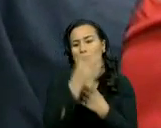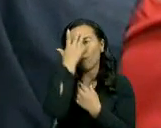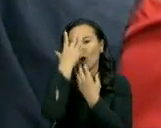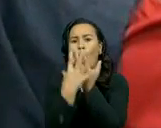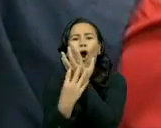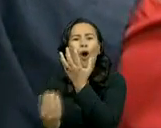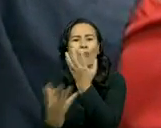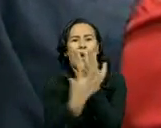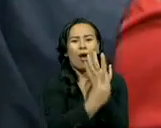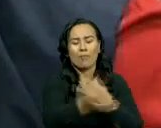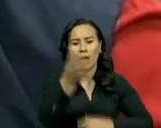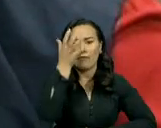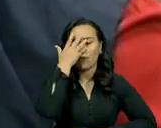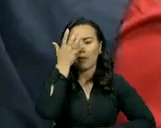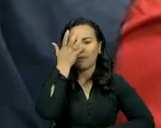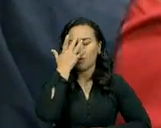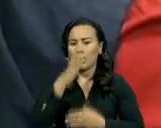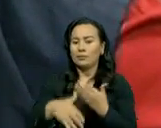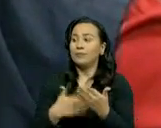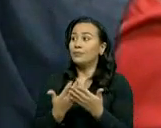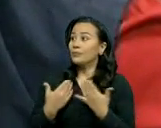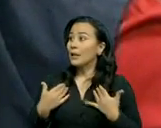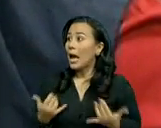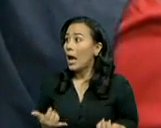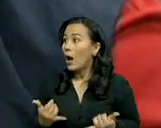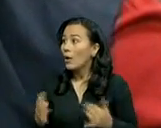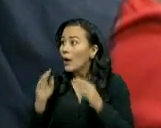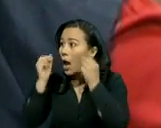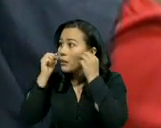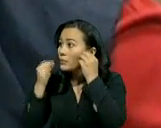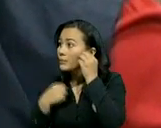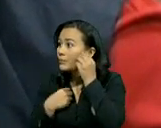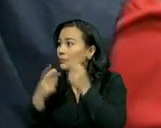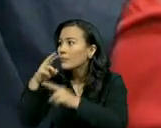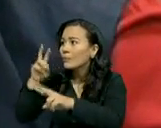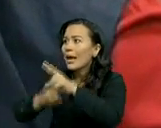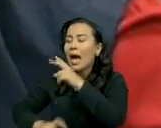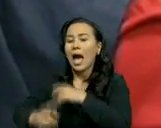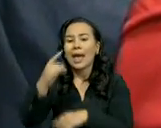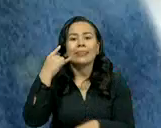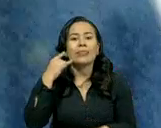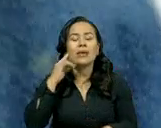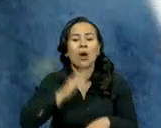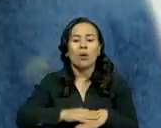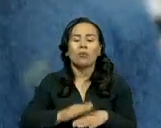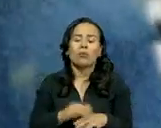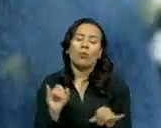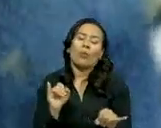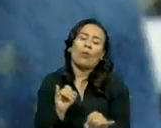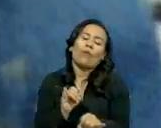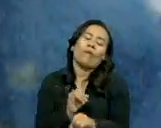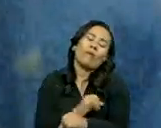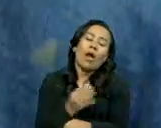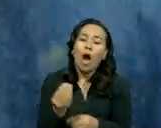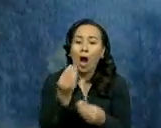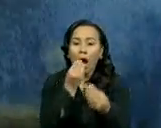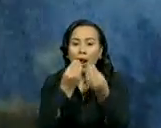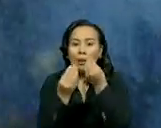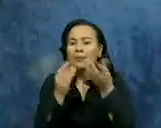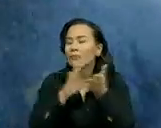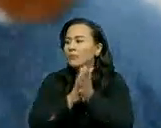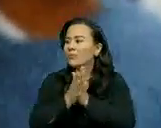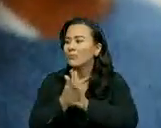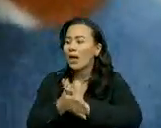que hay factores de hacinamiento, factores como el estado nutricional de la niña, son factores que van a repercutir sobre